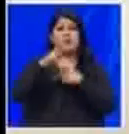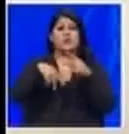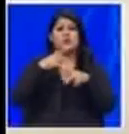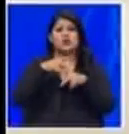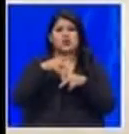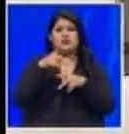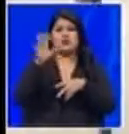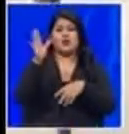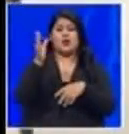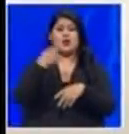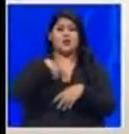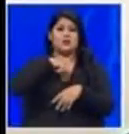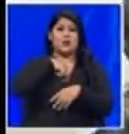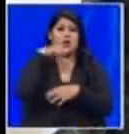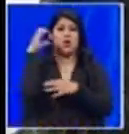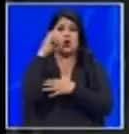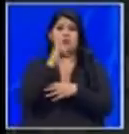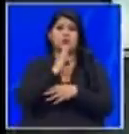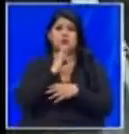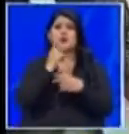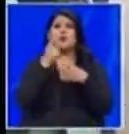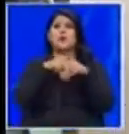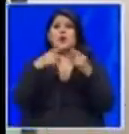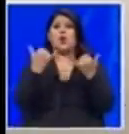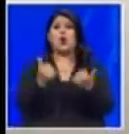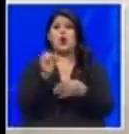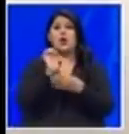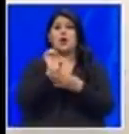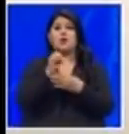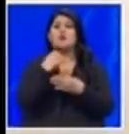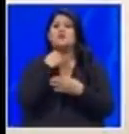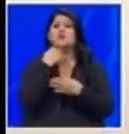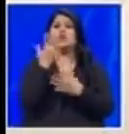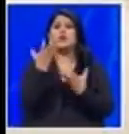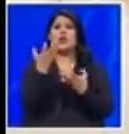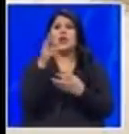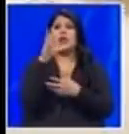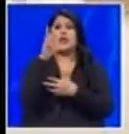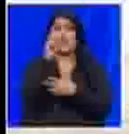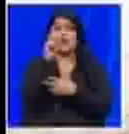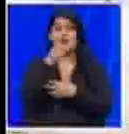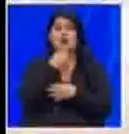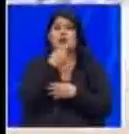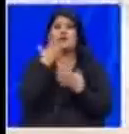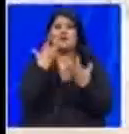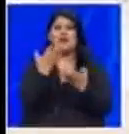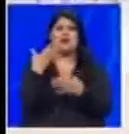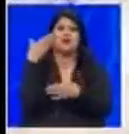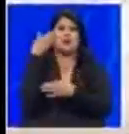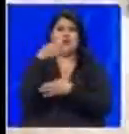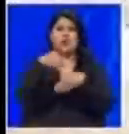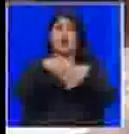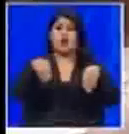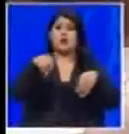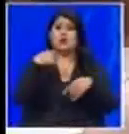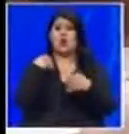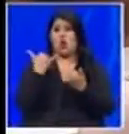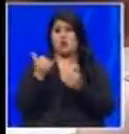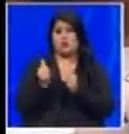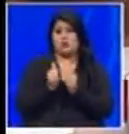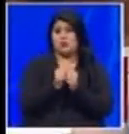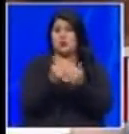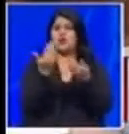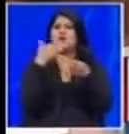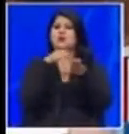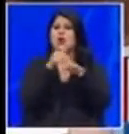Unidos. Solo de Ecuador ya existen 30 comunicadores que han manifestado su deseo de ir a la frontera. Nos vamos con los que quieran ir. Este es un tema de